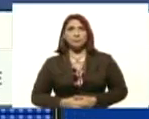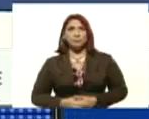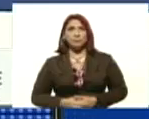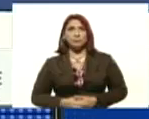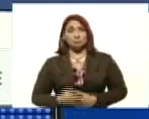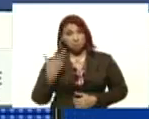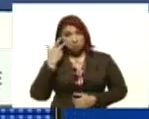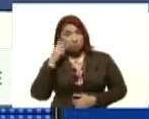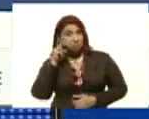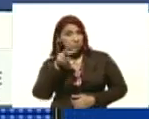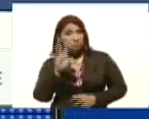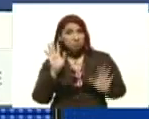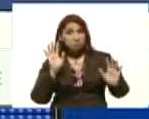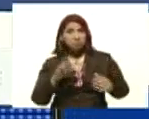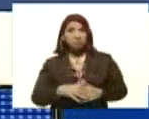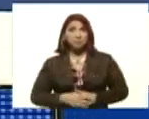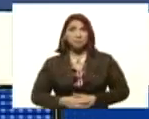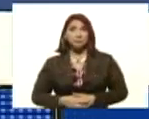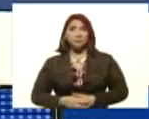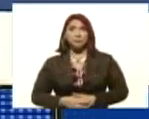para que vean,